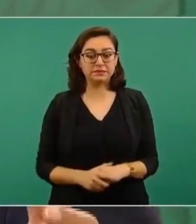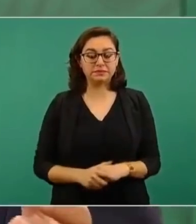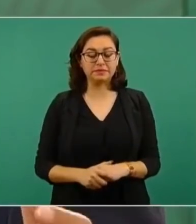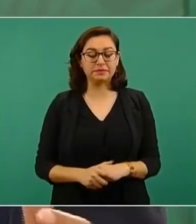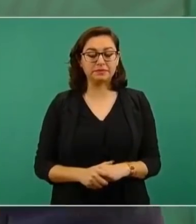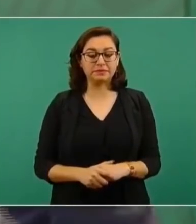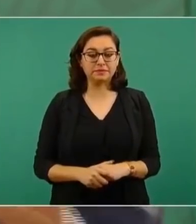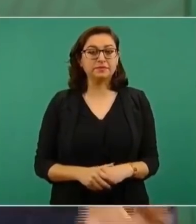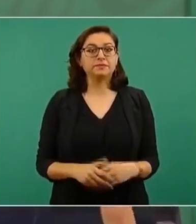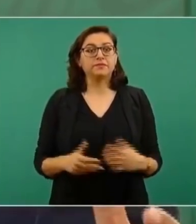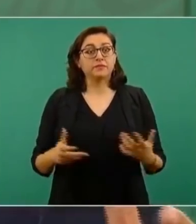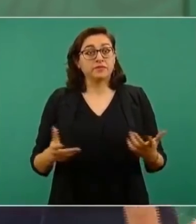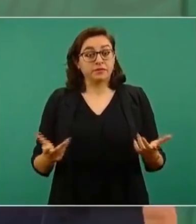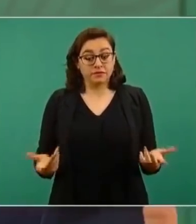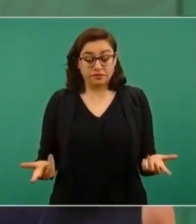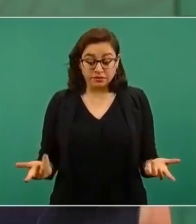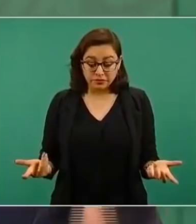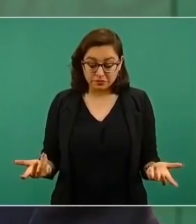Entonces, ahí